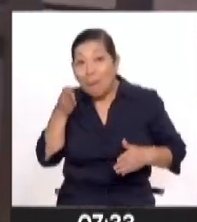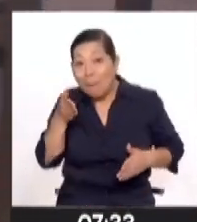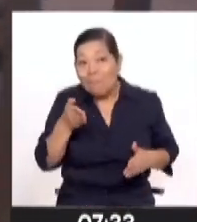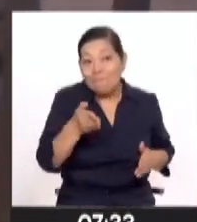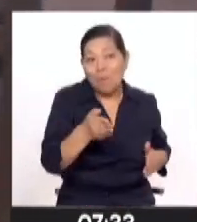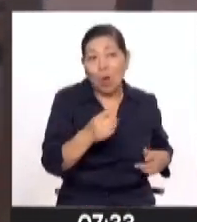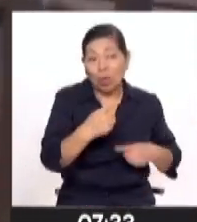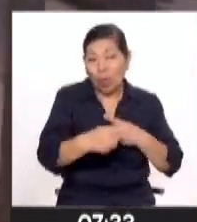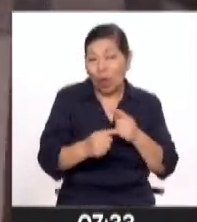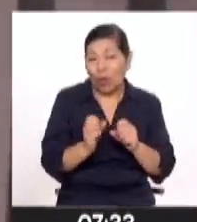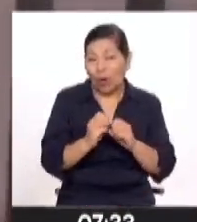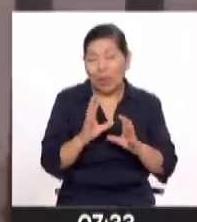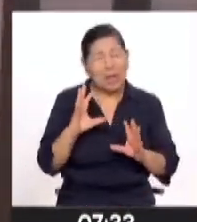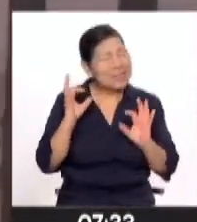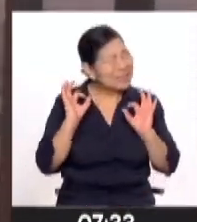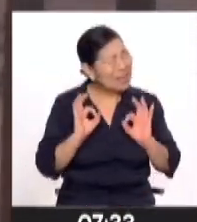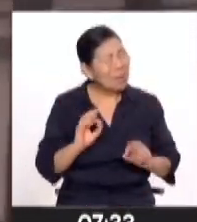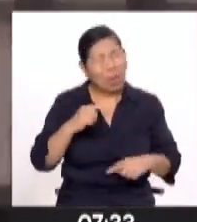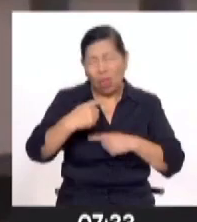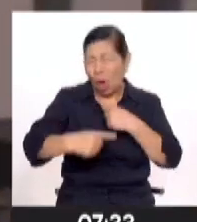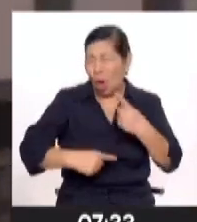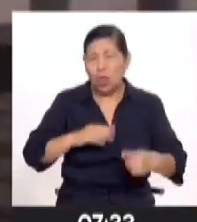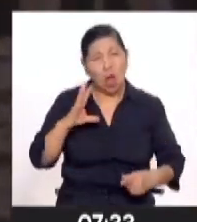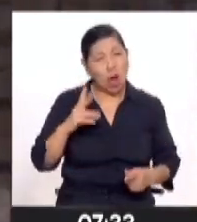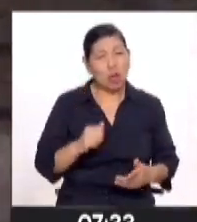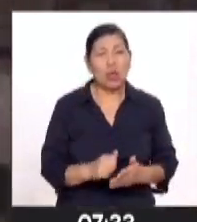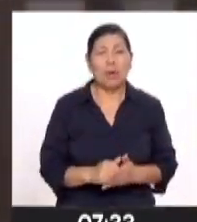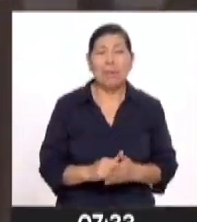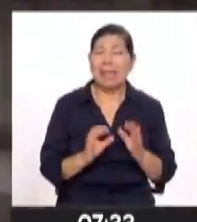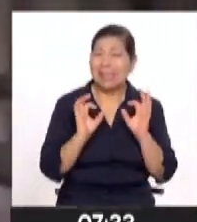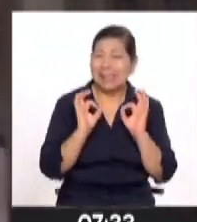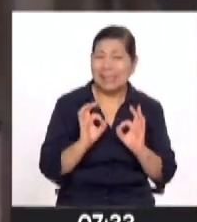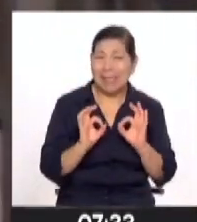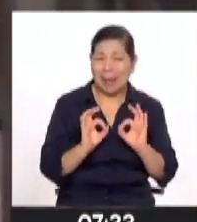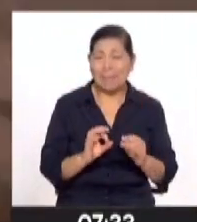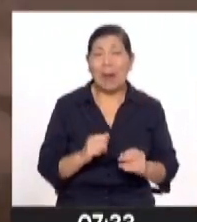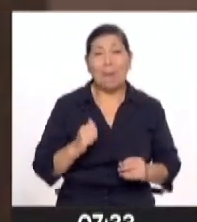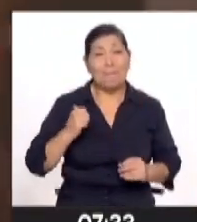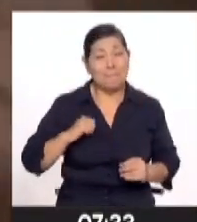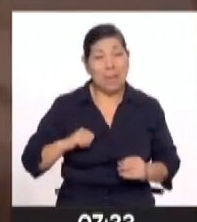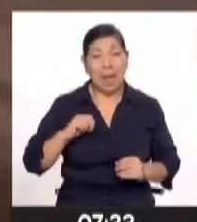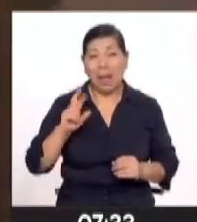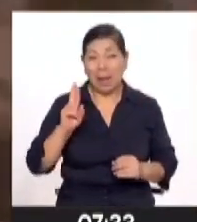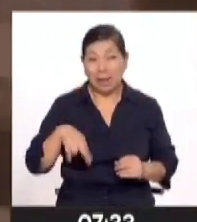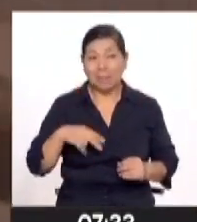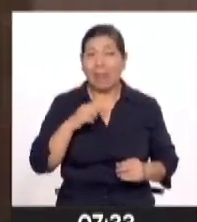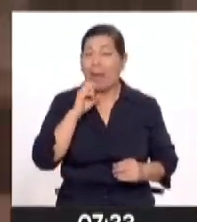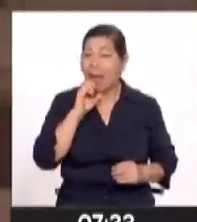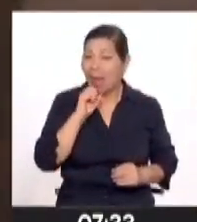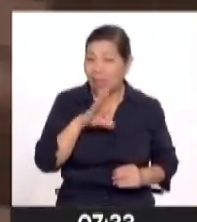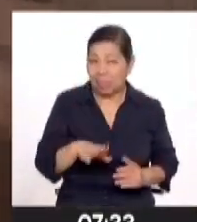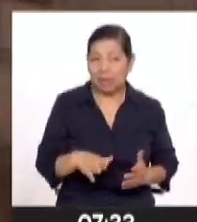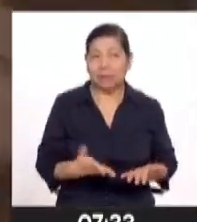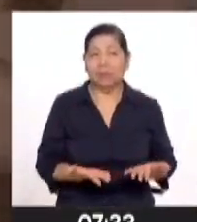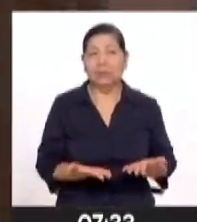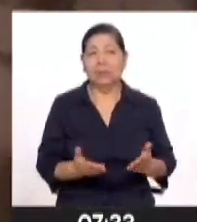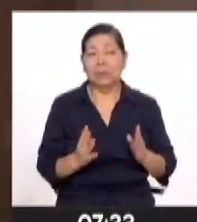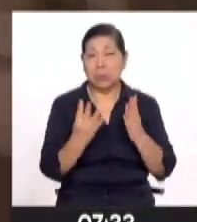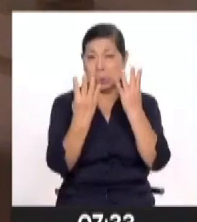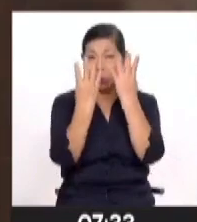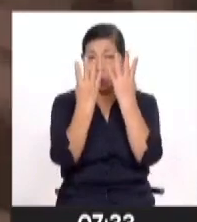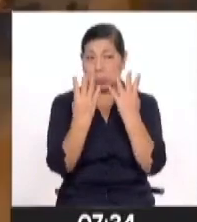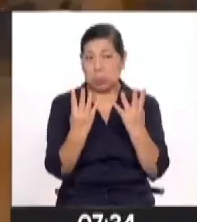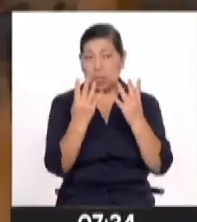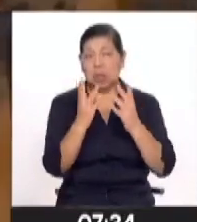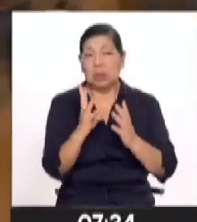ahí. ¿Todos los días roban, dice? Sí, todos los días. Pese a las constantes veces que el municipio del Rímac ha reforzado estas rejas,